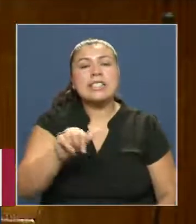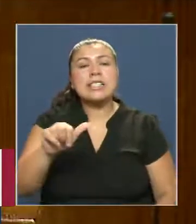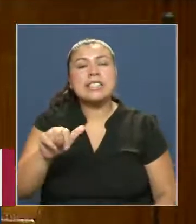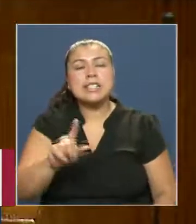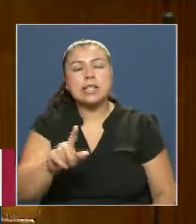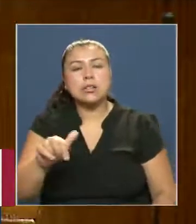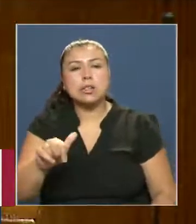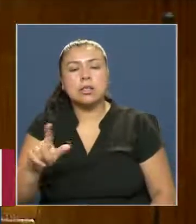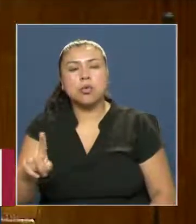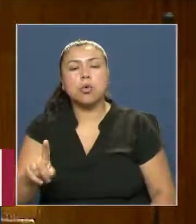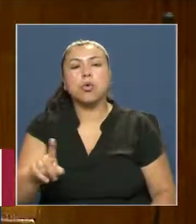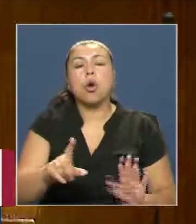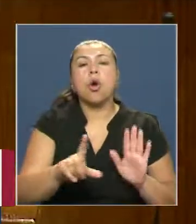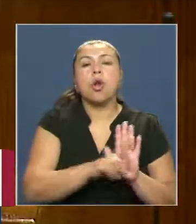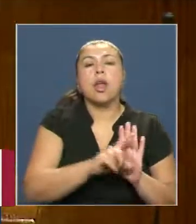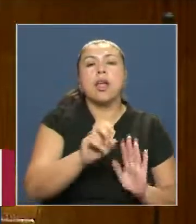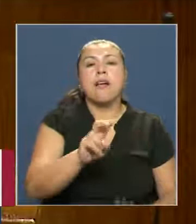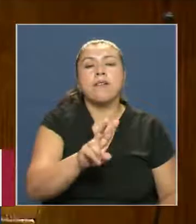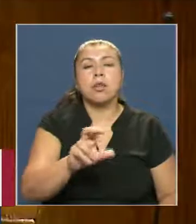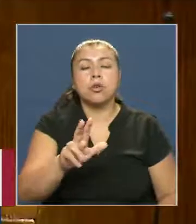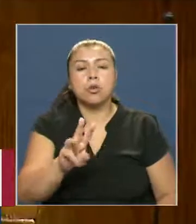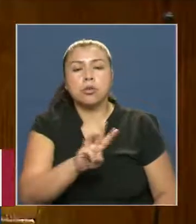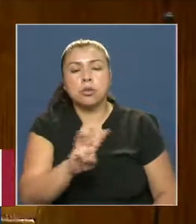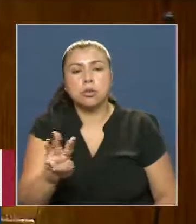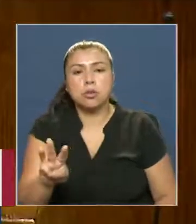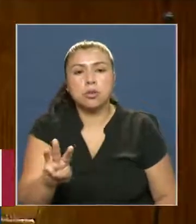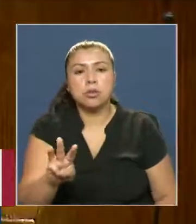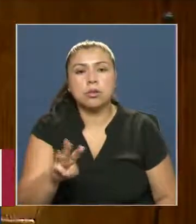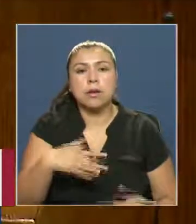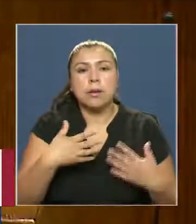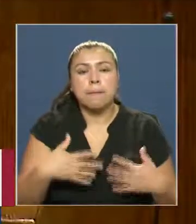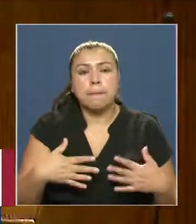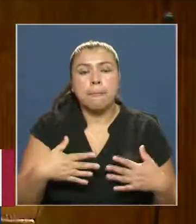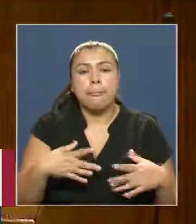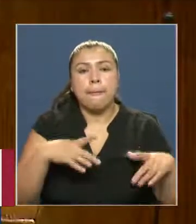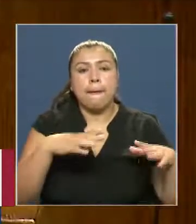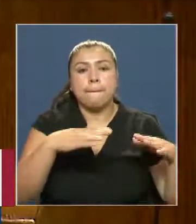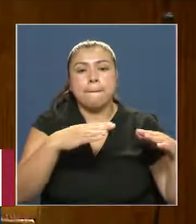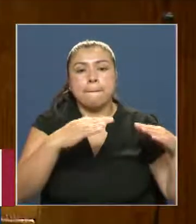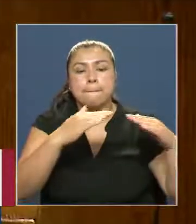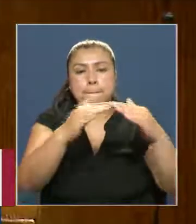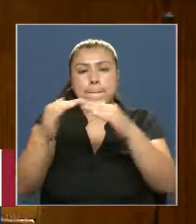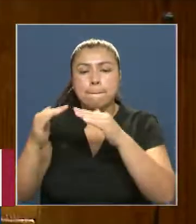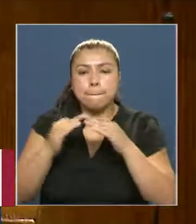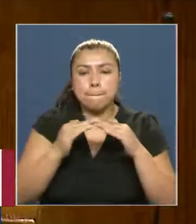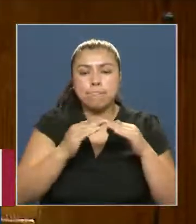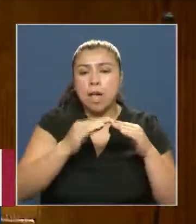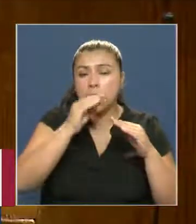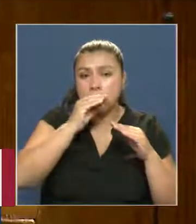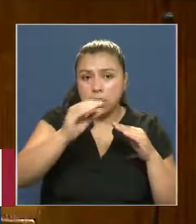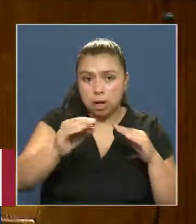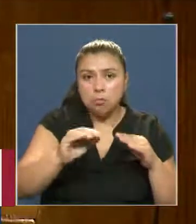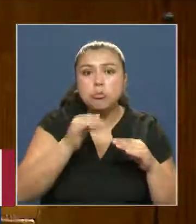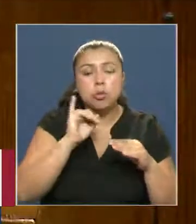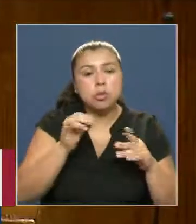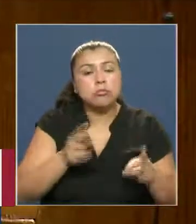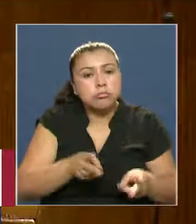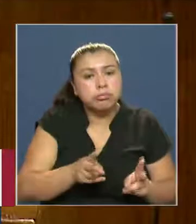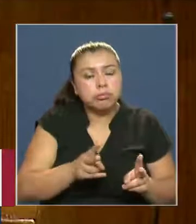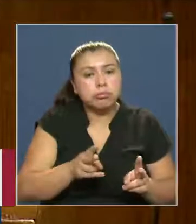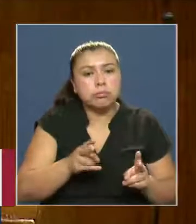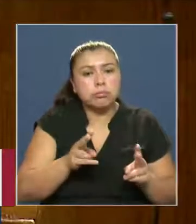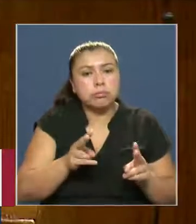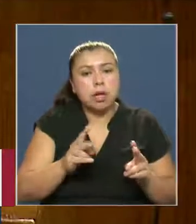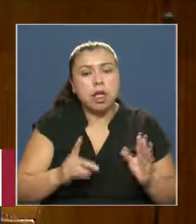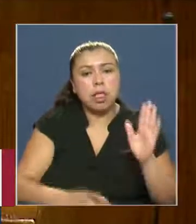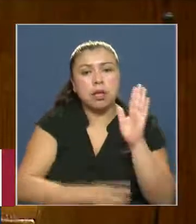leyes 26.95, 28.33, ubicados en áreas urbanas, extensión urbana y rurales, que el previo informe de asesoría